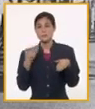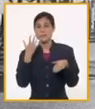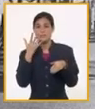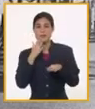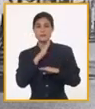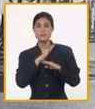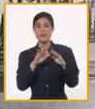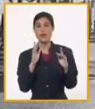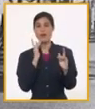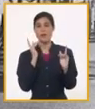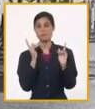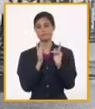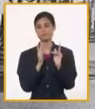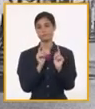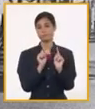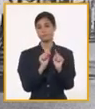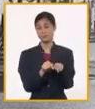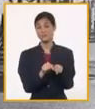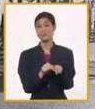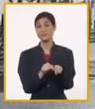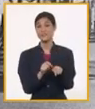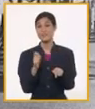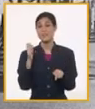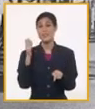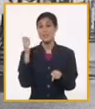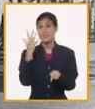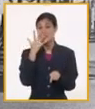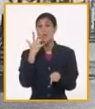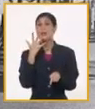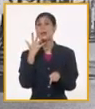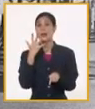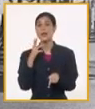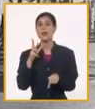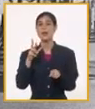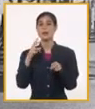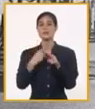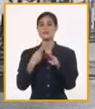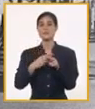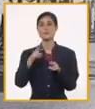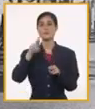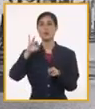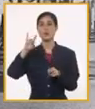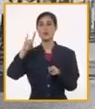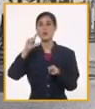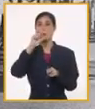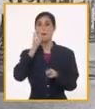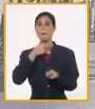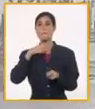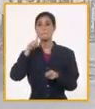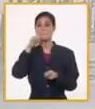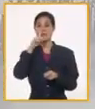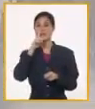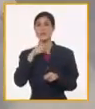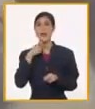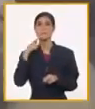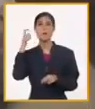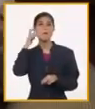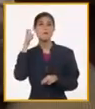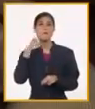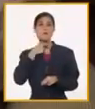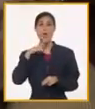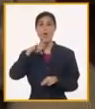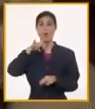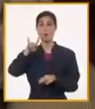que fue el primero de los mártires. El primer mártir de Batista. Que se ordenó por la FEU ir a los teatros y